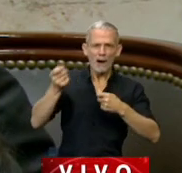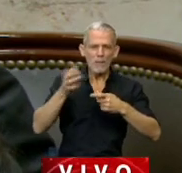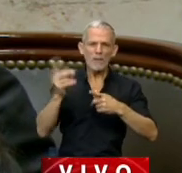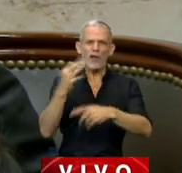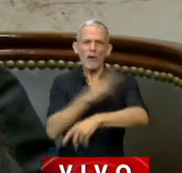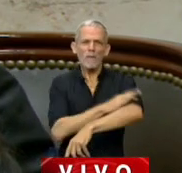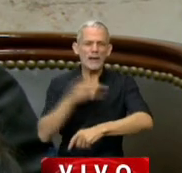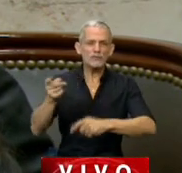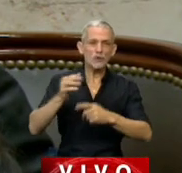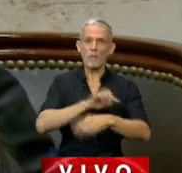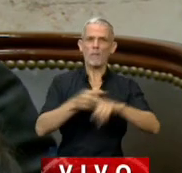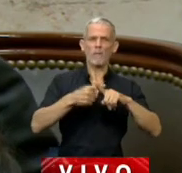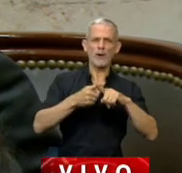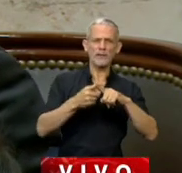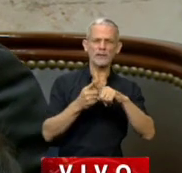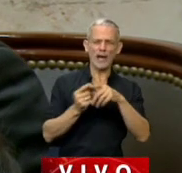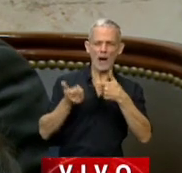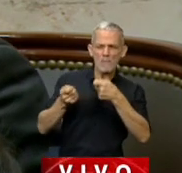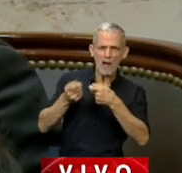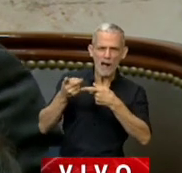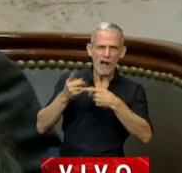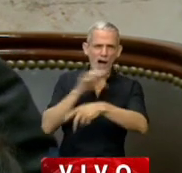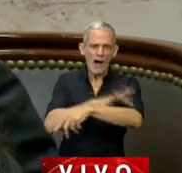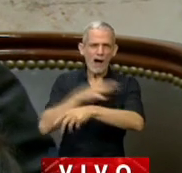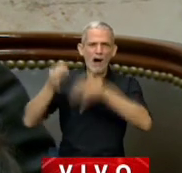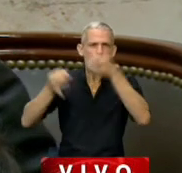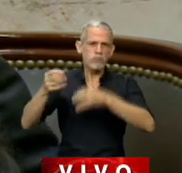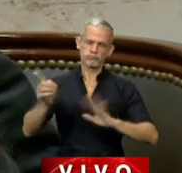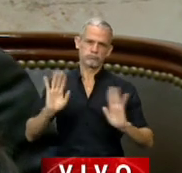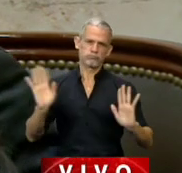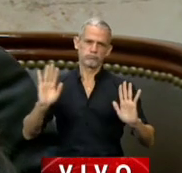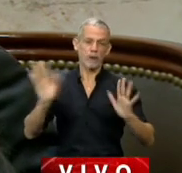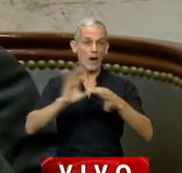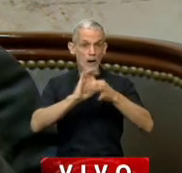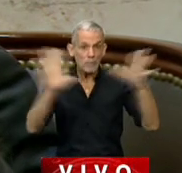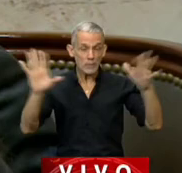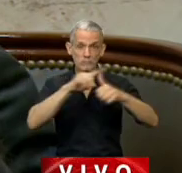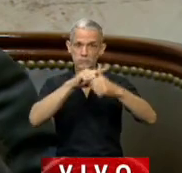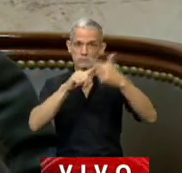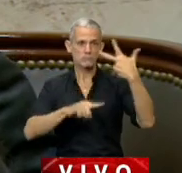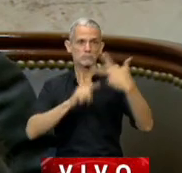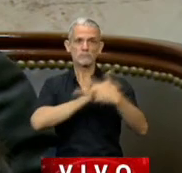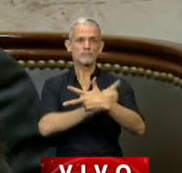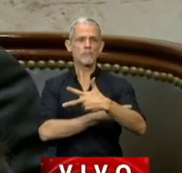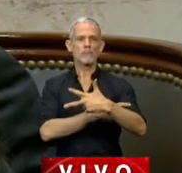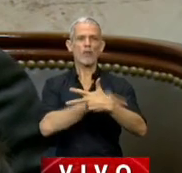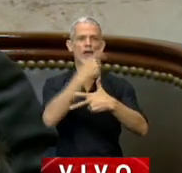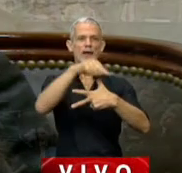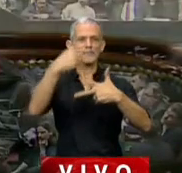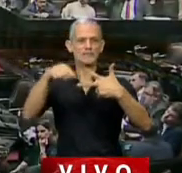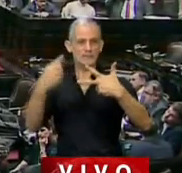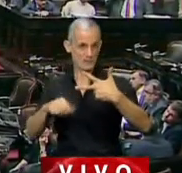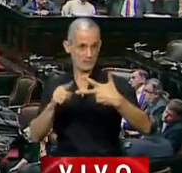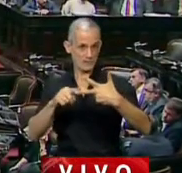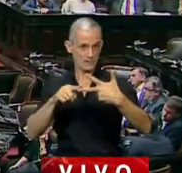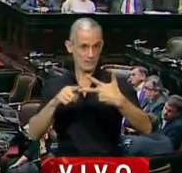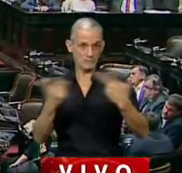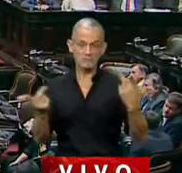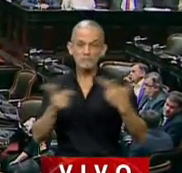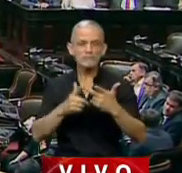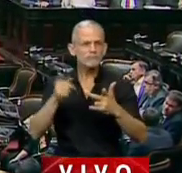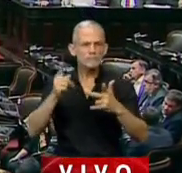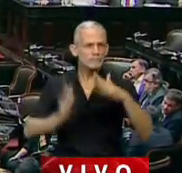sea condicionada por la política. Es decir, la República se basa en la división de poderes y el eje